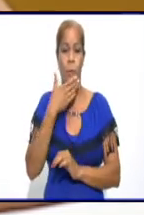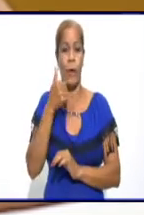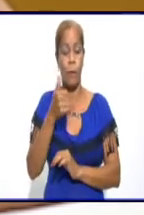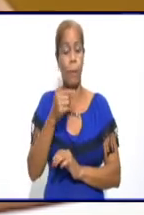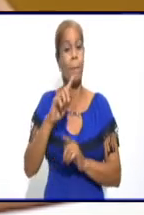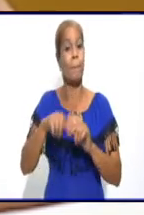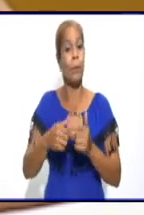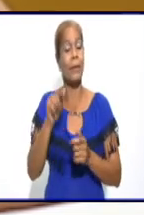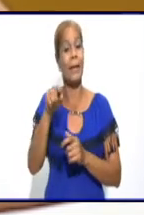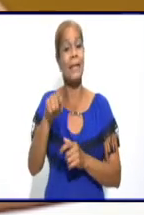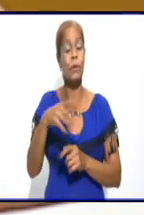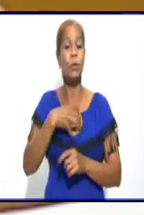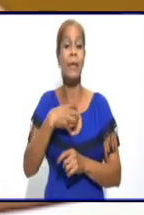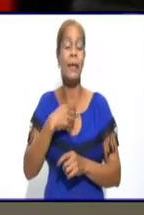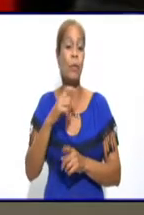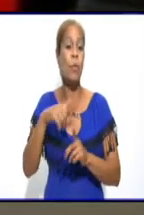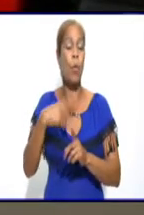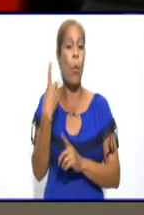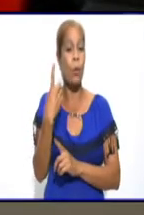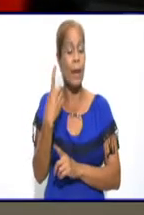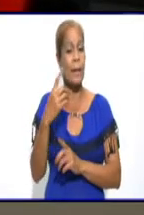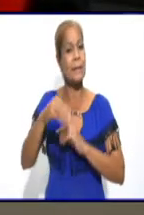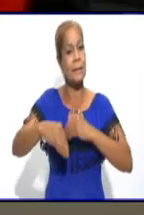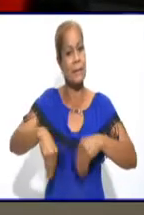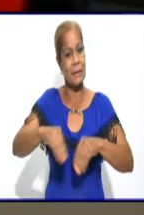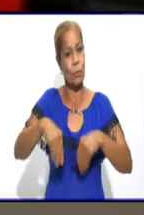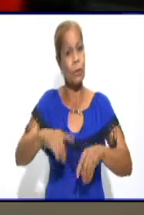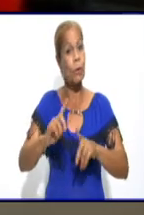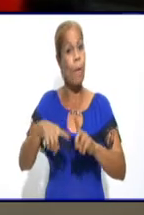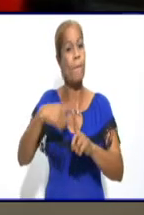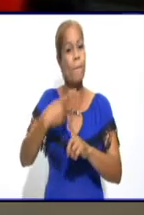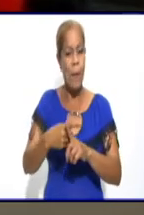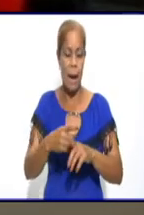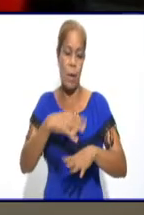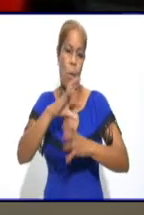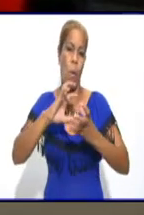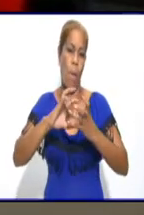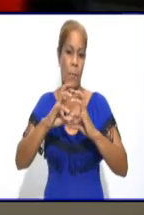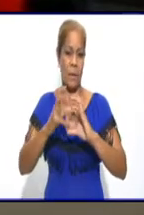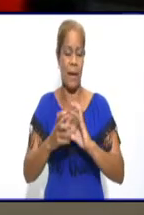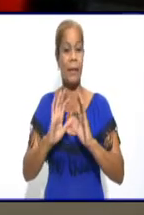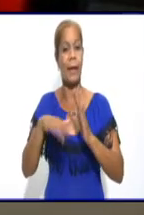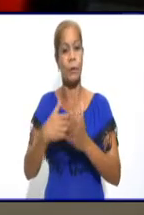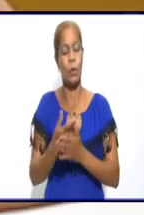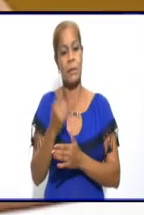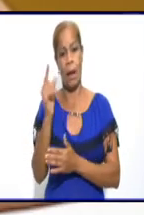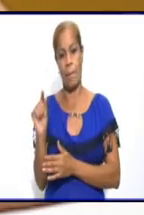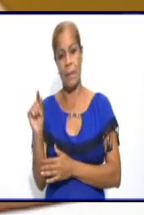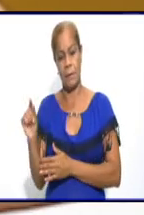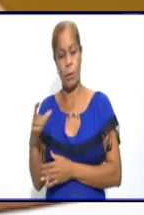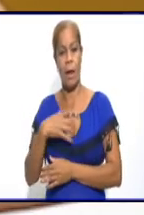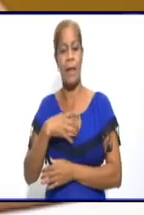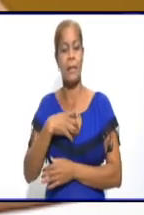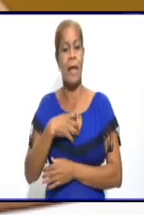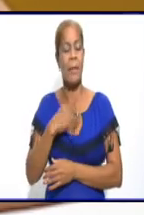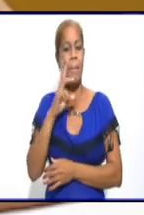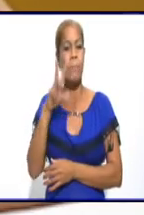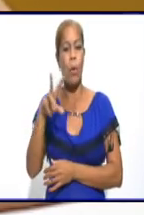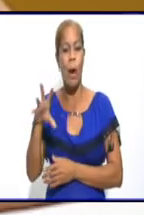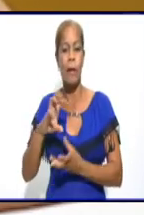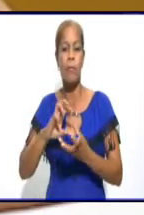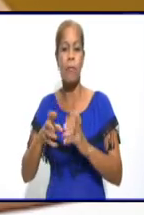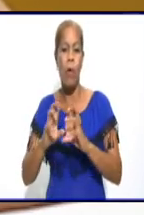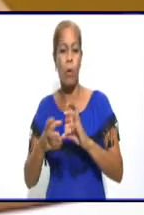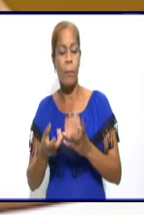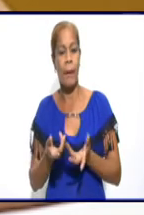que provoca es una situación mucho más angustiante y entonces la persona debe tratar de buscar otra rutina de vida las que pasan